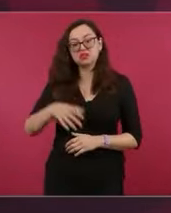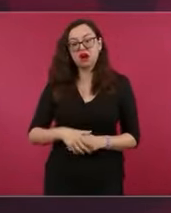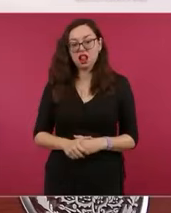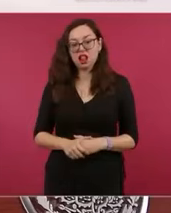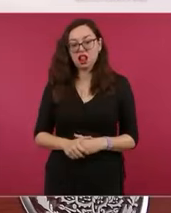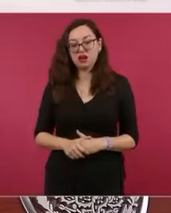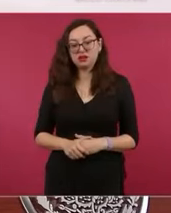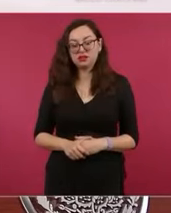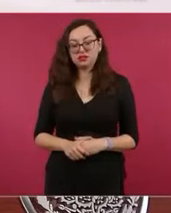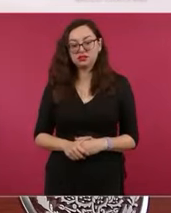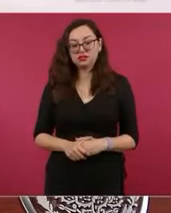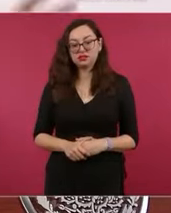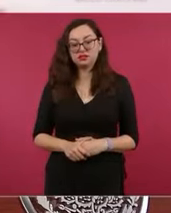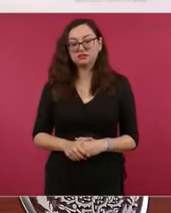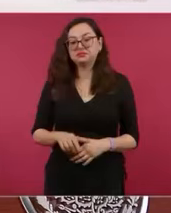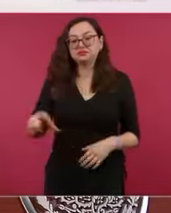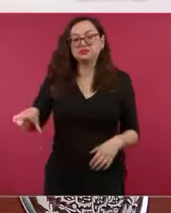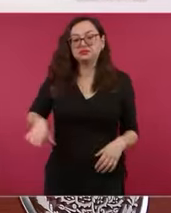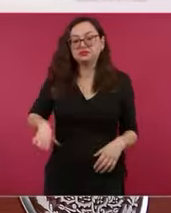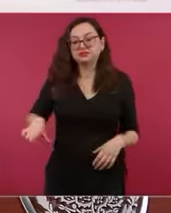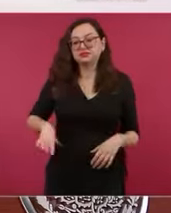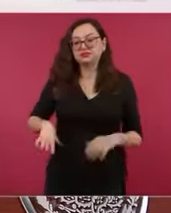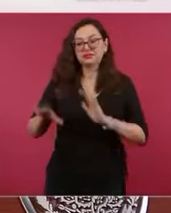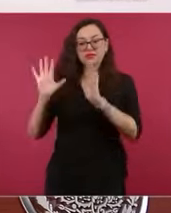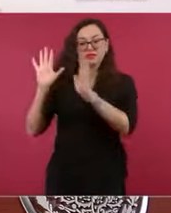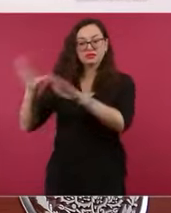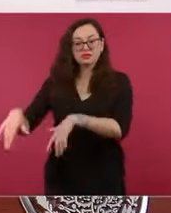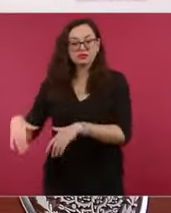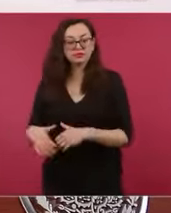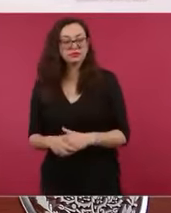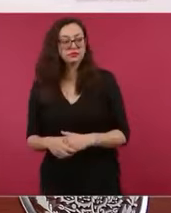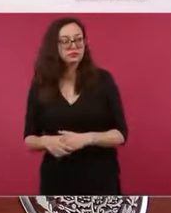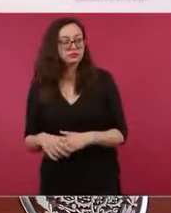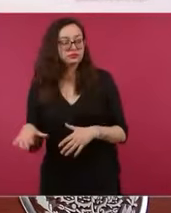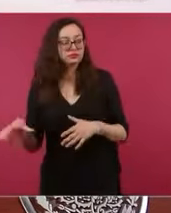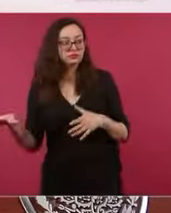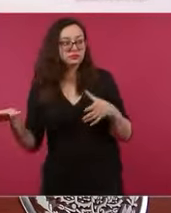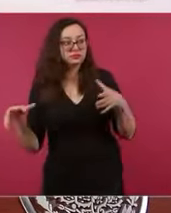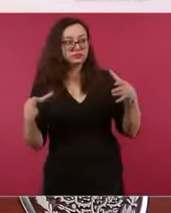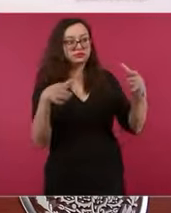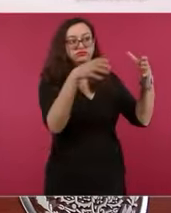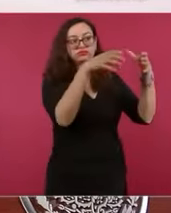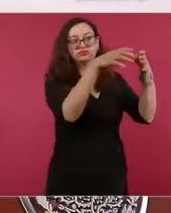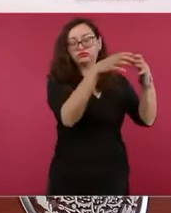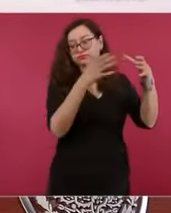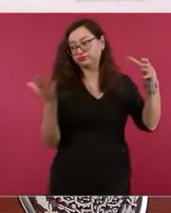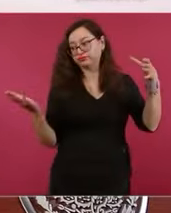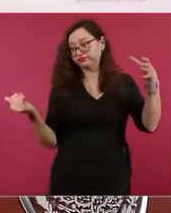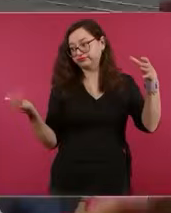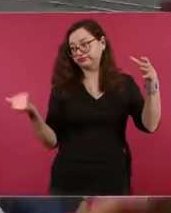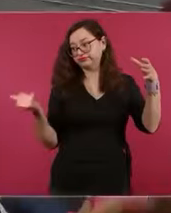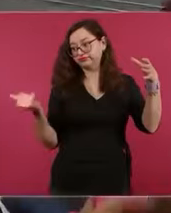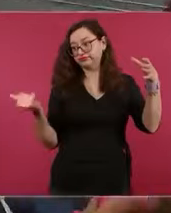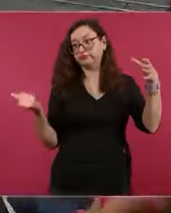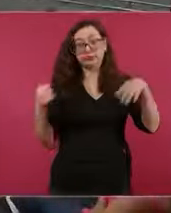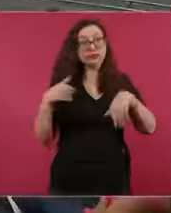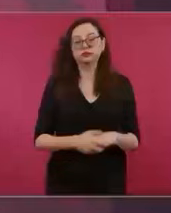plano. El gobierno se convirtió en un comité al servicio, lo he dicho muchas veces, de una minoría.